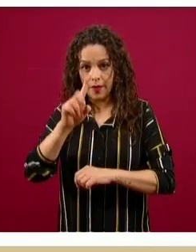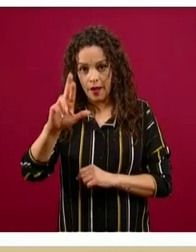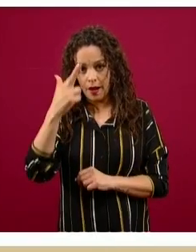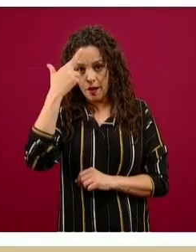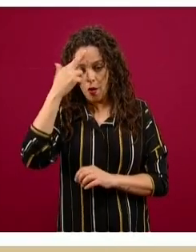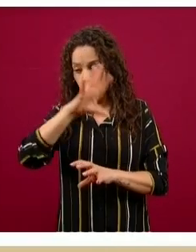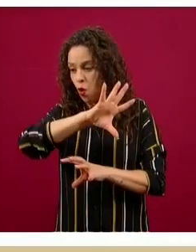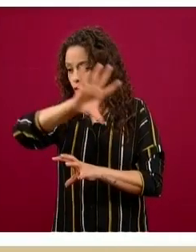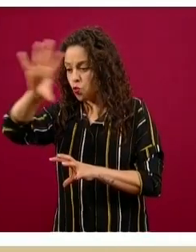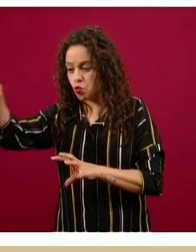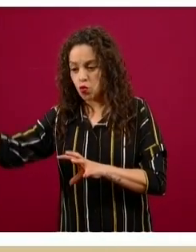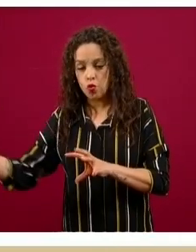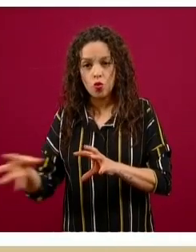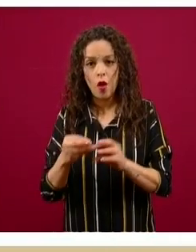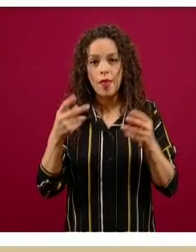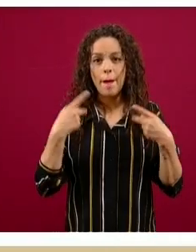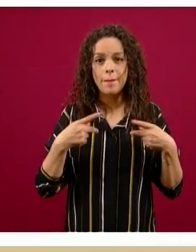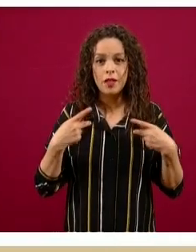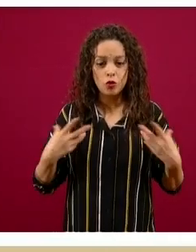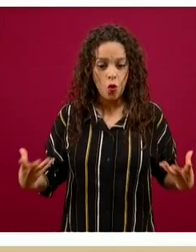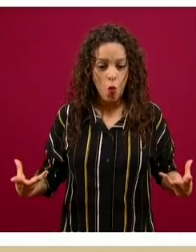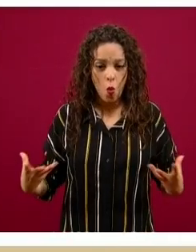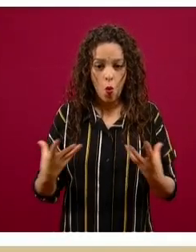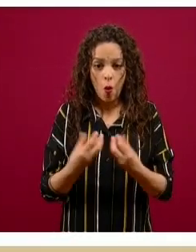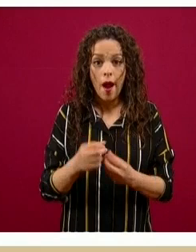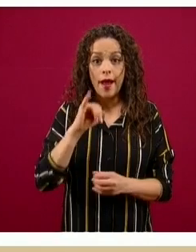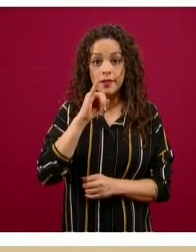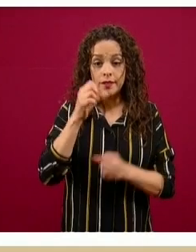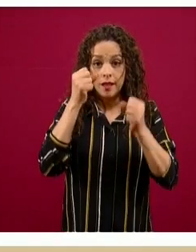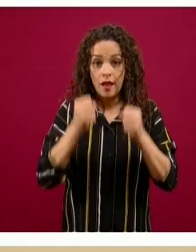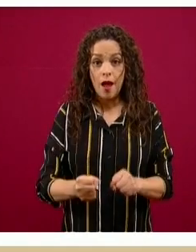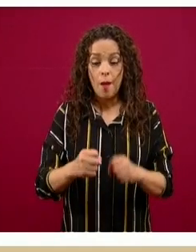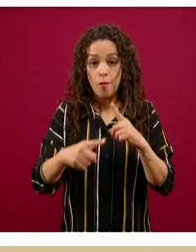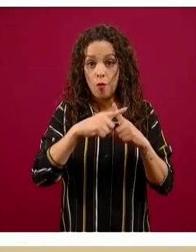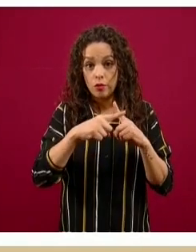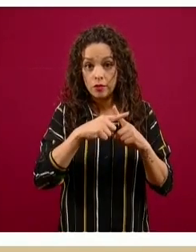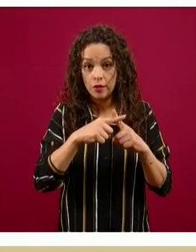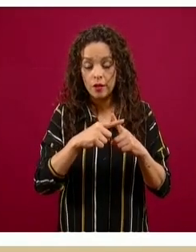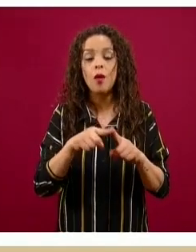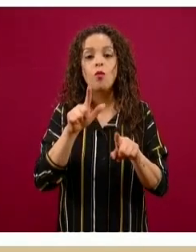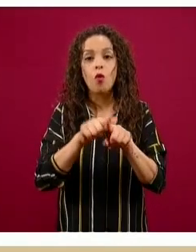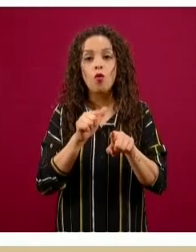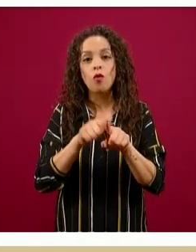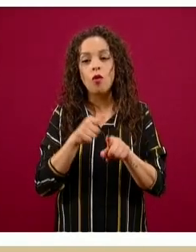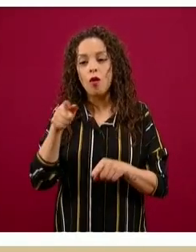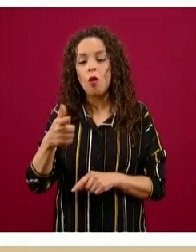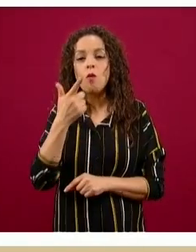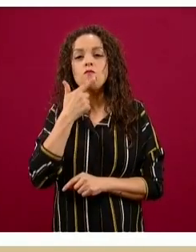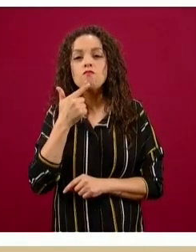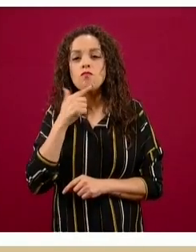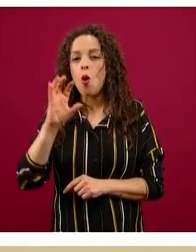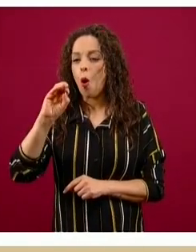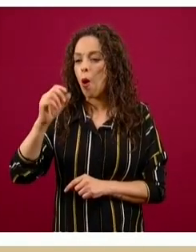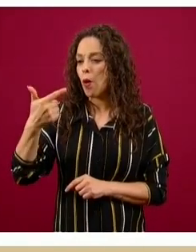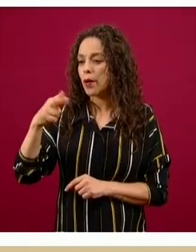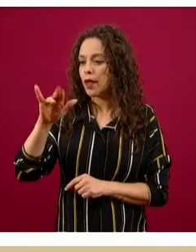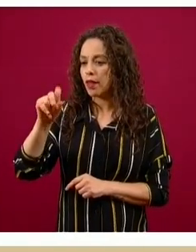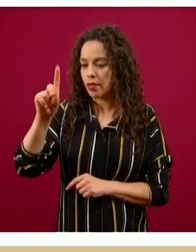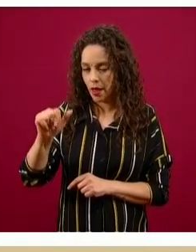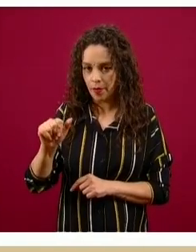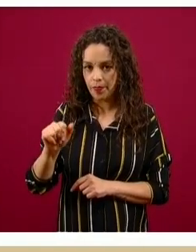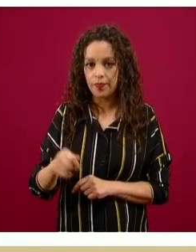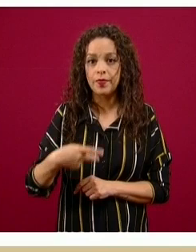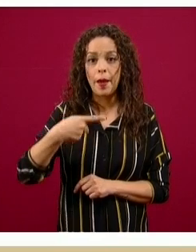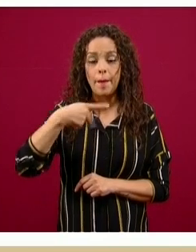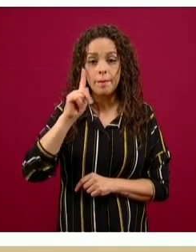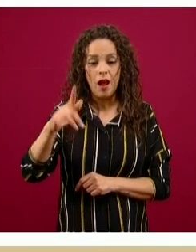las personas o que han dado positivo en el color guinda o que están aún pendientes de un resultado, pero que